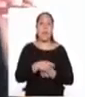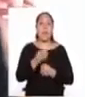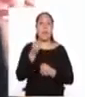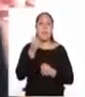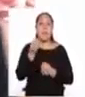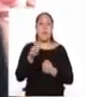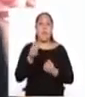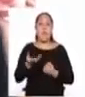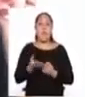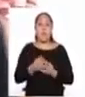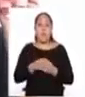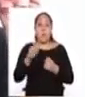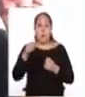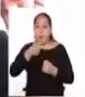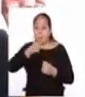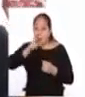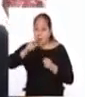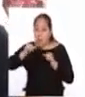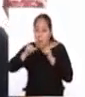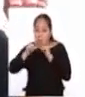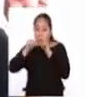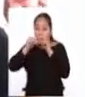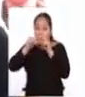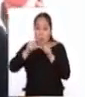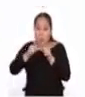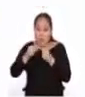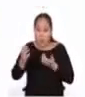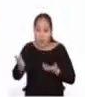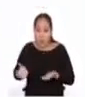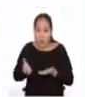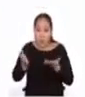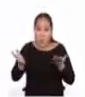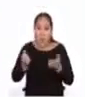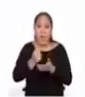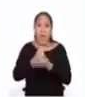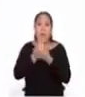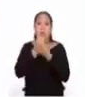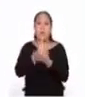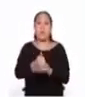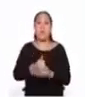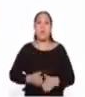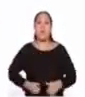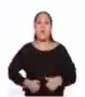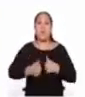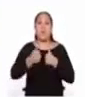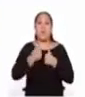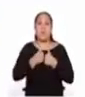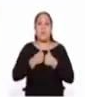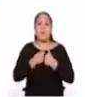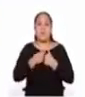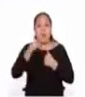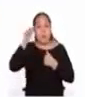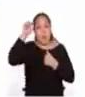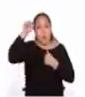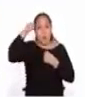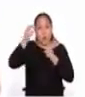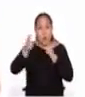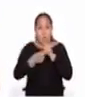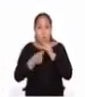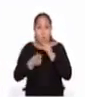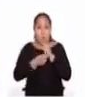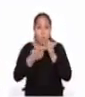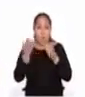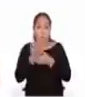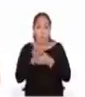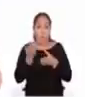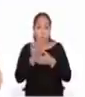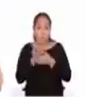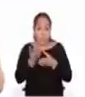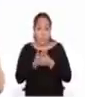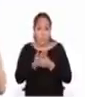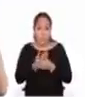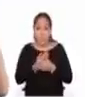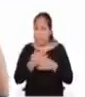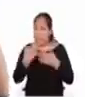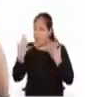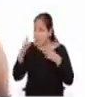que ésta mantiene la vida en la Tierra. Y recuerden guardar todo en el portafolio.